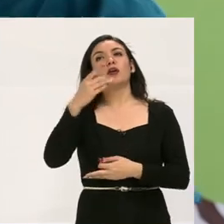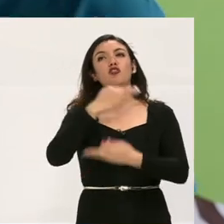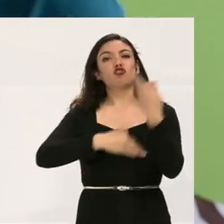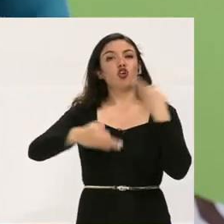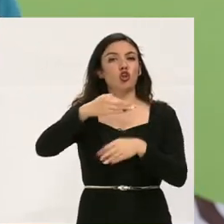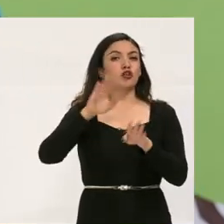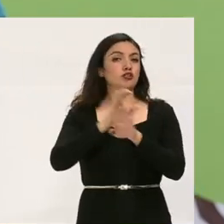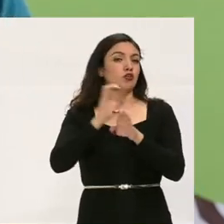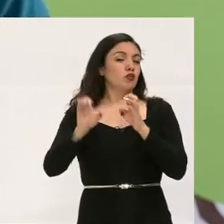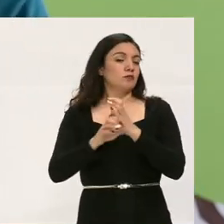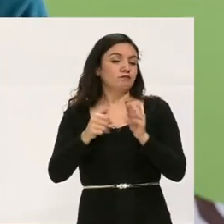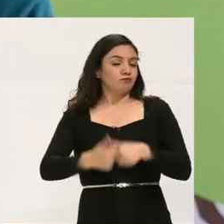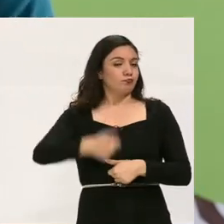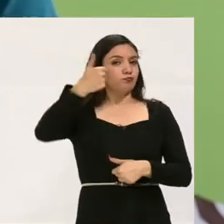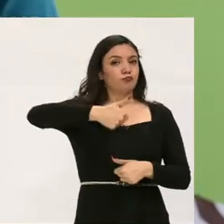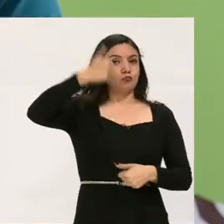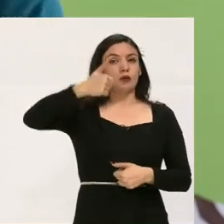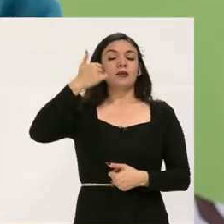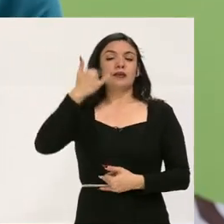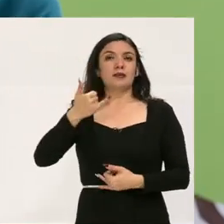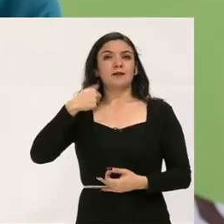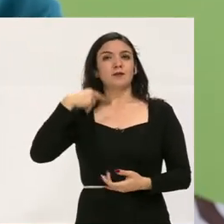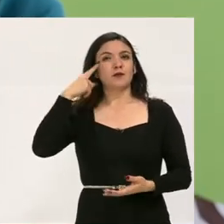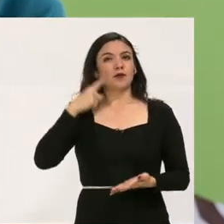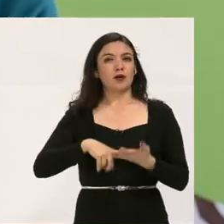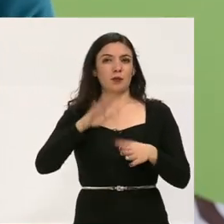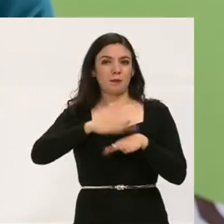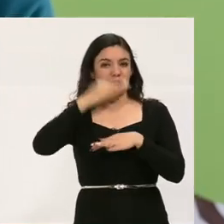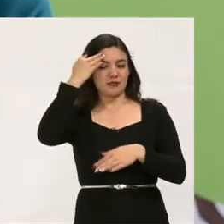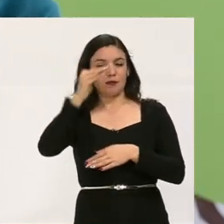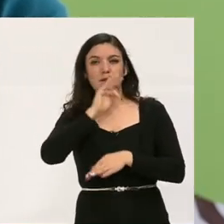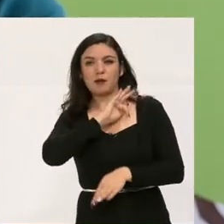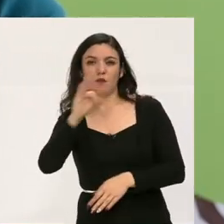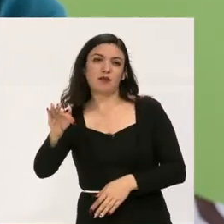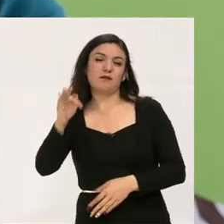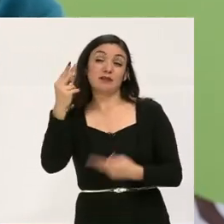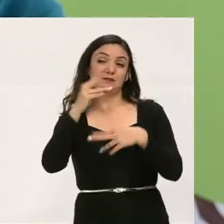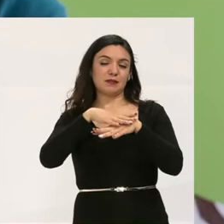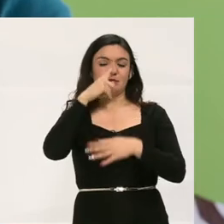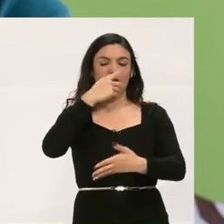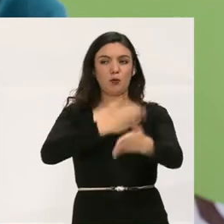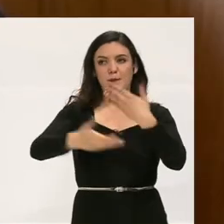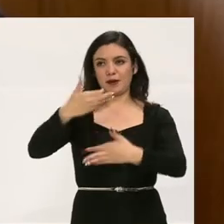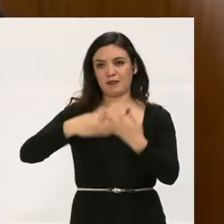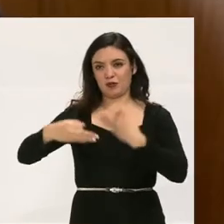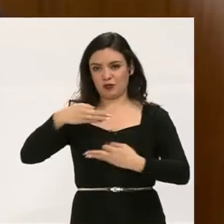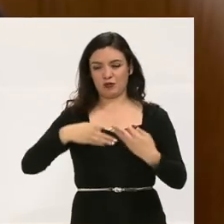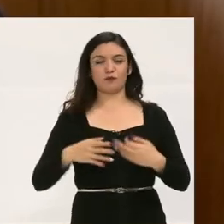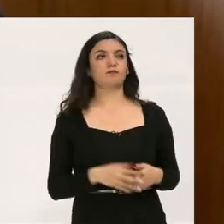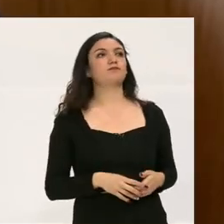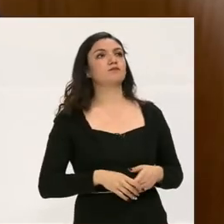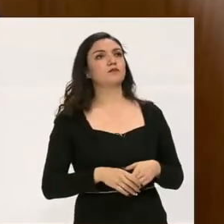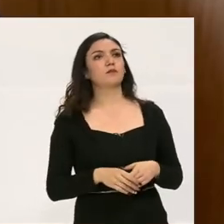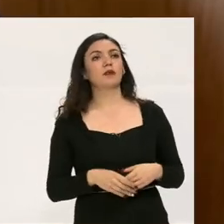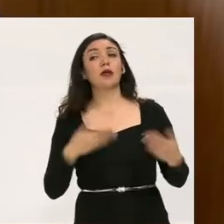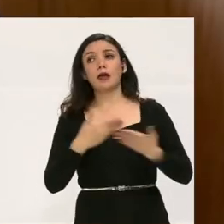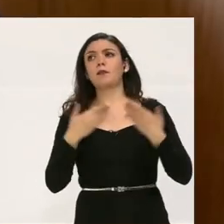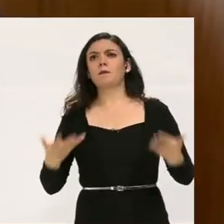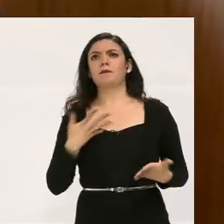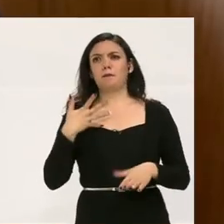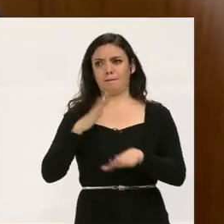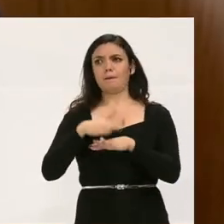todos todos son casos de éxito y pues sería más tiempo para poderlos compartir a todas actualmente pues ya tenemos